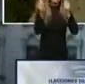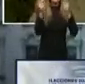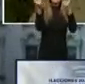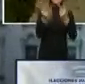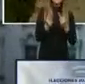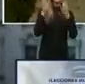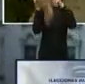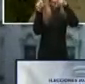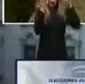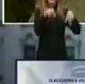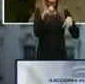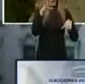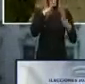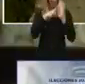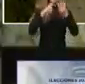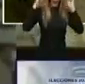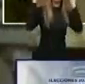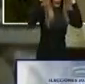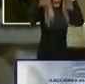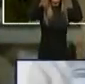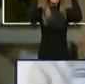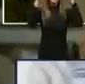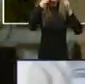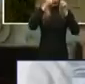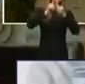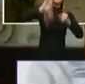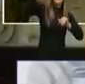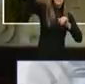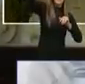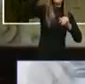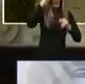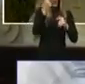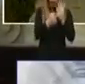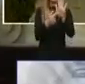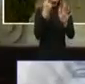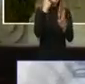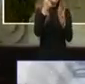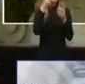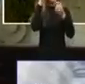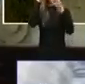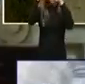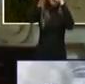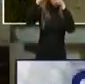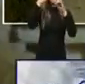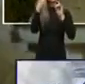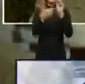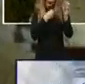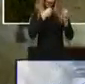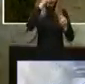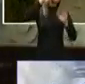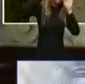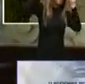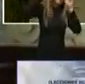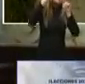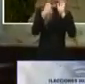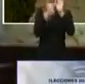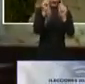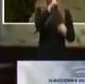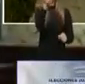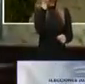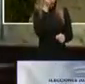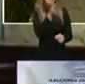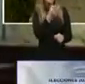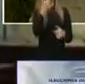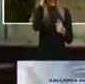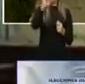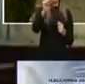están festejando, nos levantan la mano porque quieren salir también en las imágenes, ellos quieren estar presentes para que sean evidentes que están